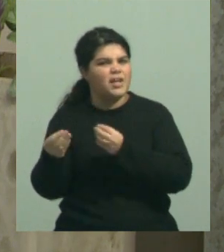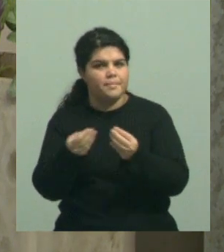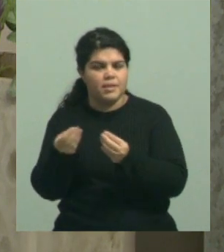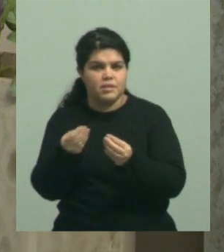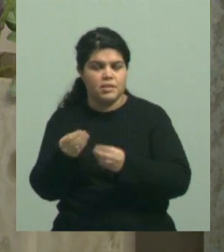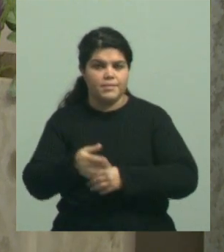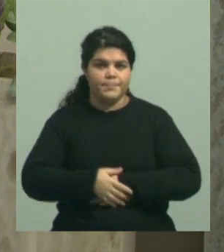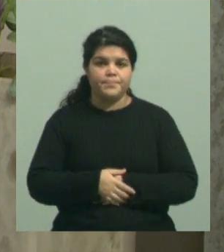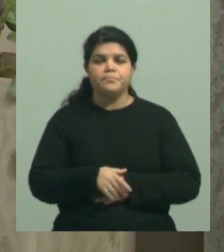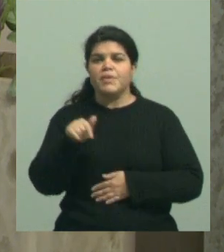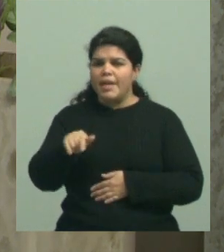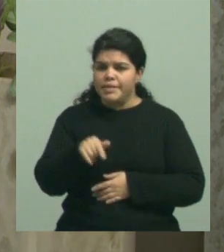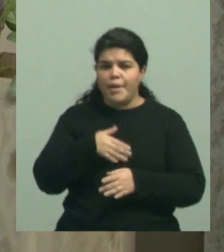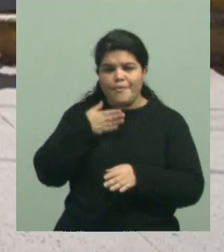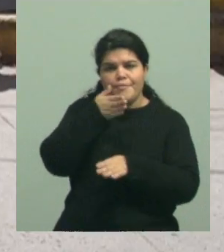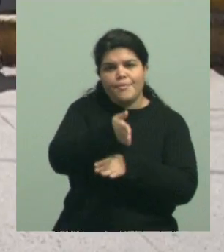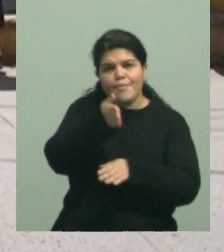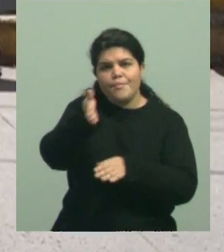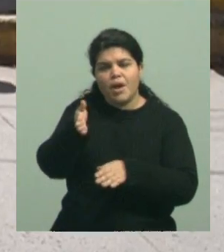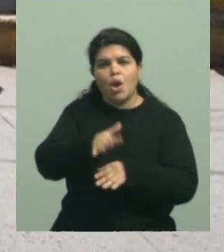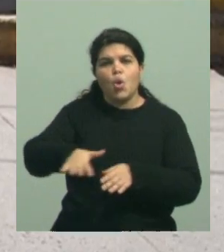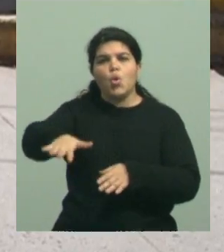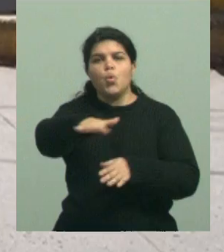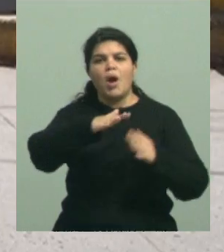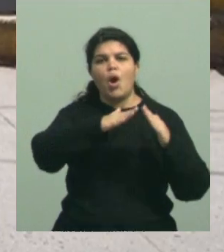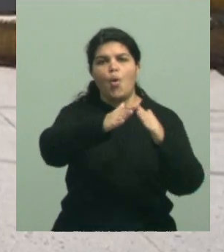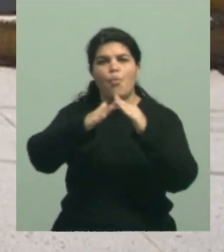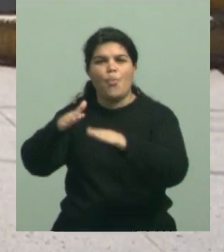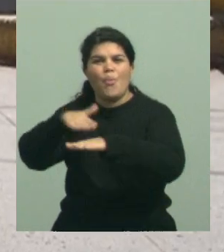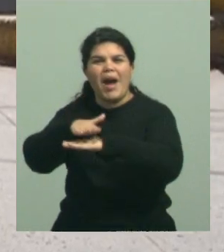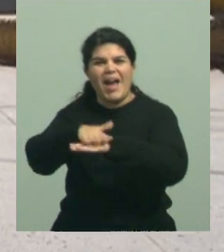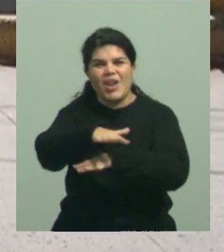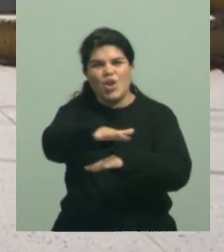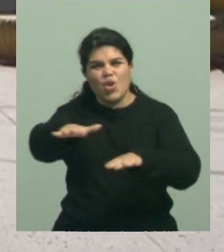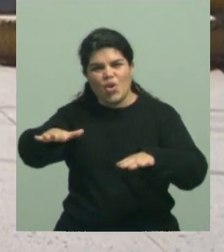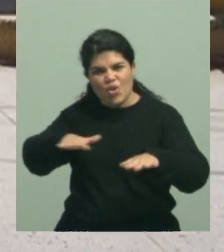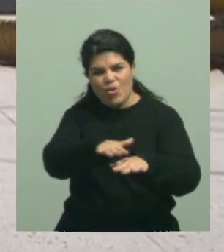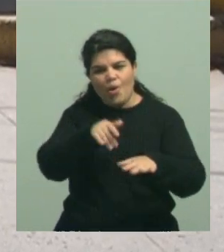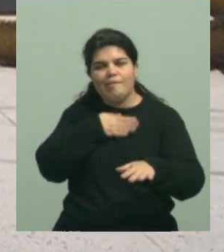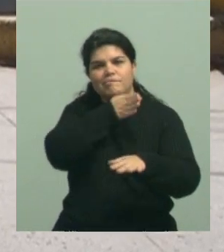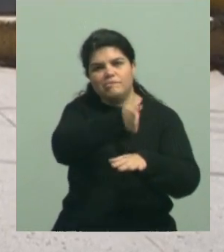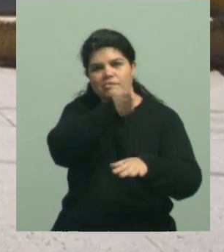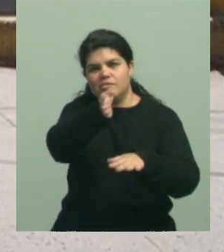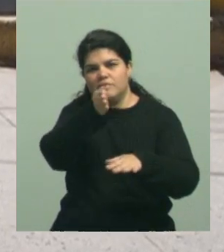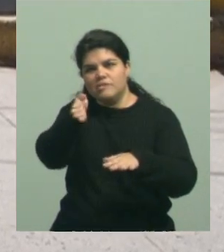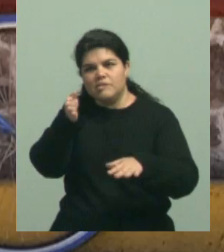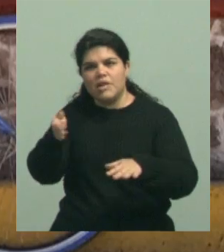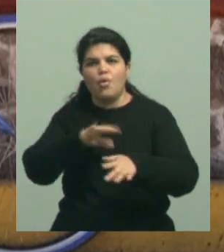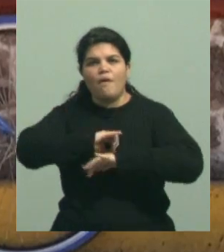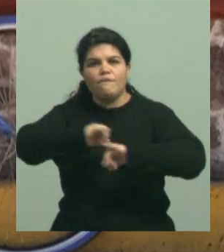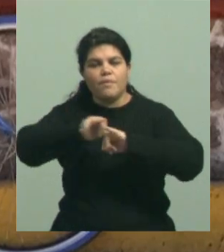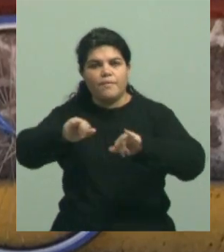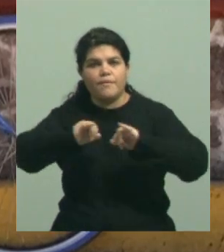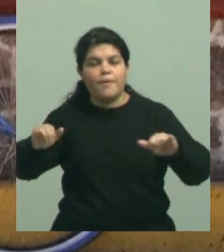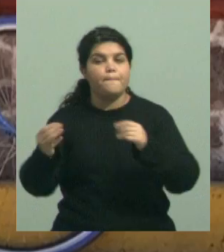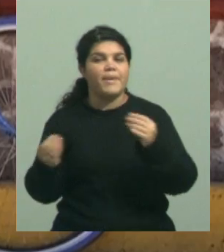las ciudades, en los lugares más urbanos. Ha tratado de generar una perspectiva en relación a lo que es la gestión y la utilización